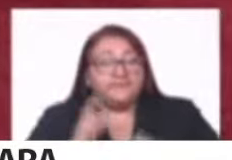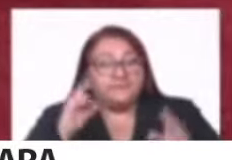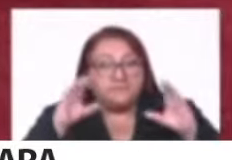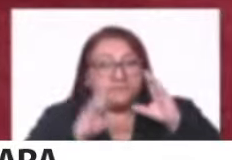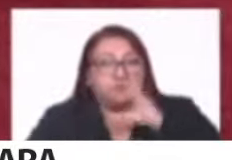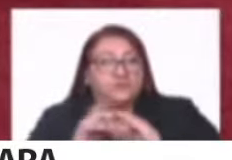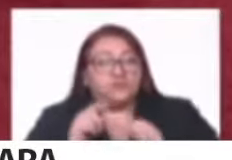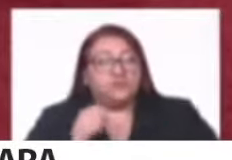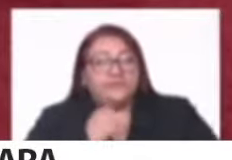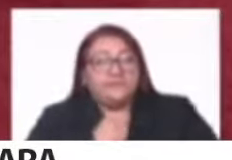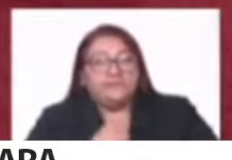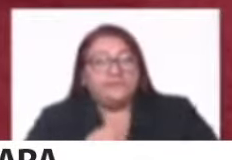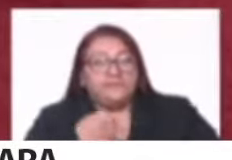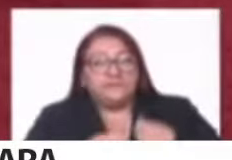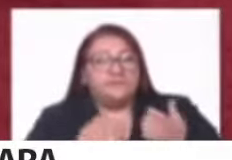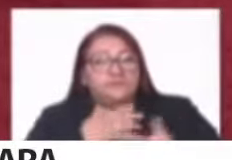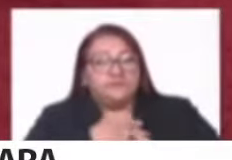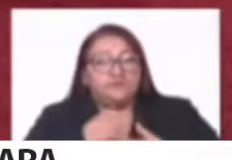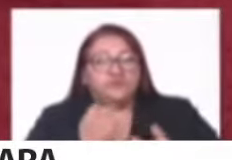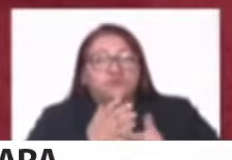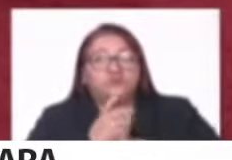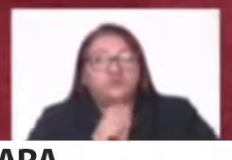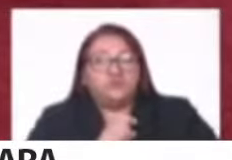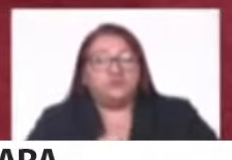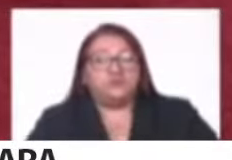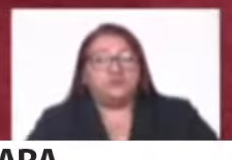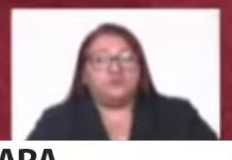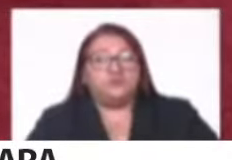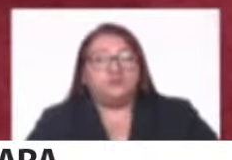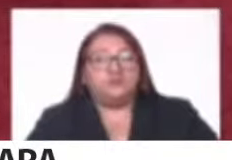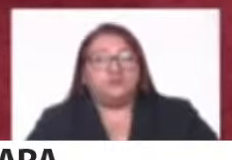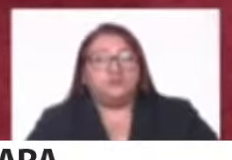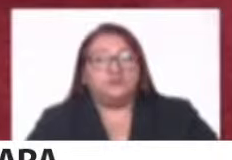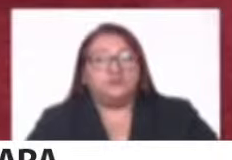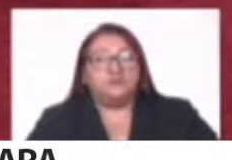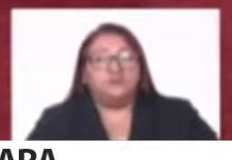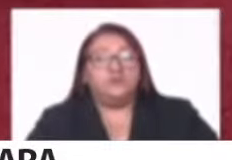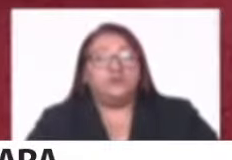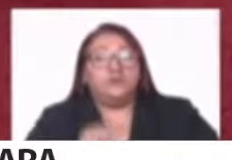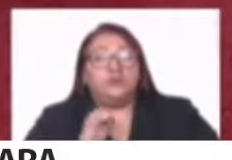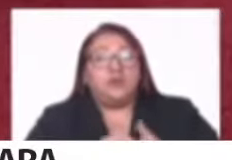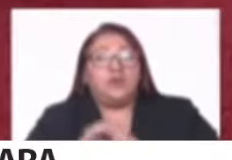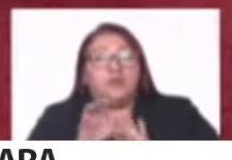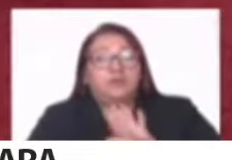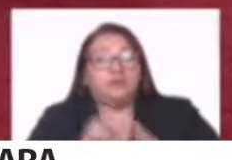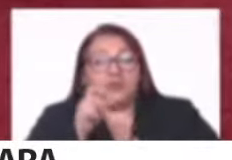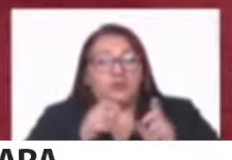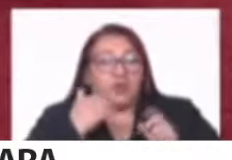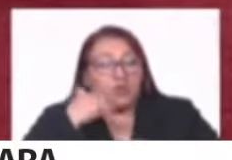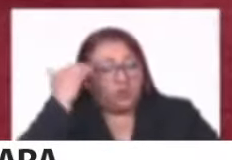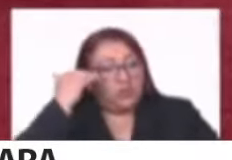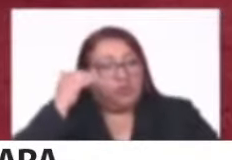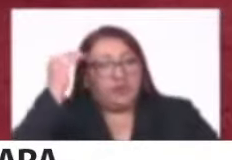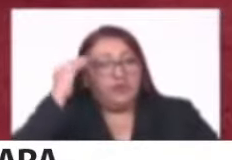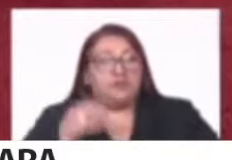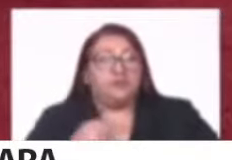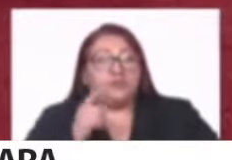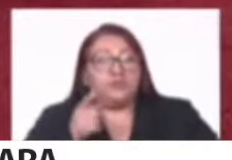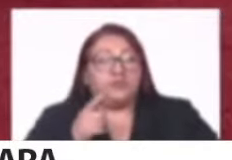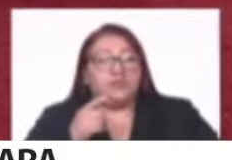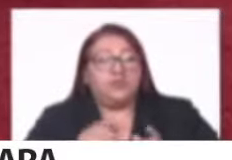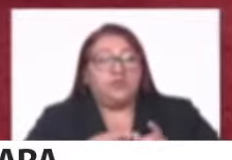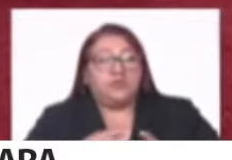e invertir en la salud y educación de sus hijos, además de proteger a las personas adultas mayores. Es por